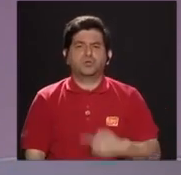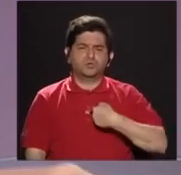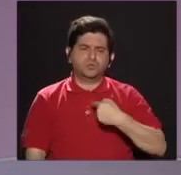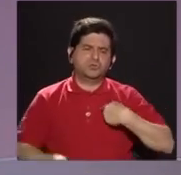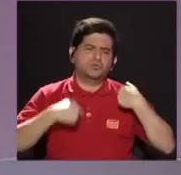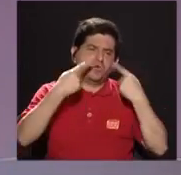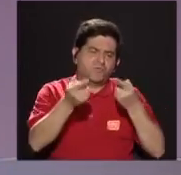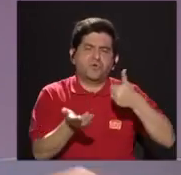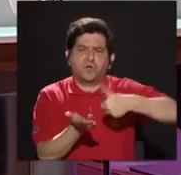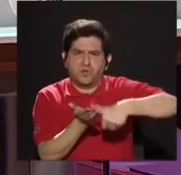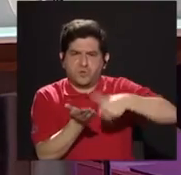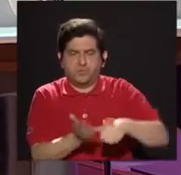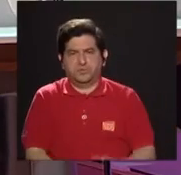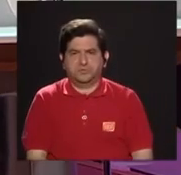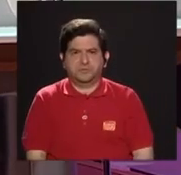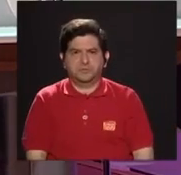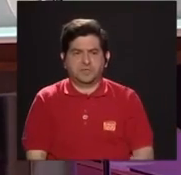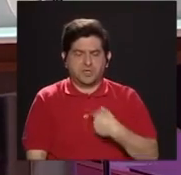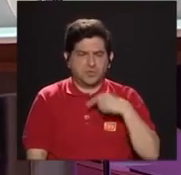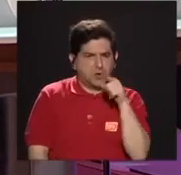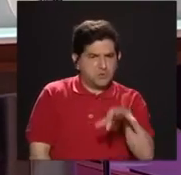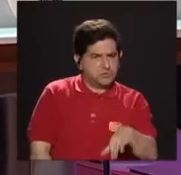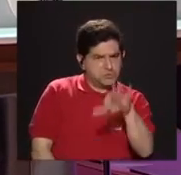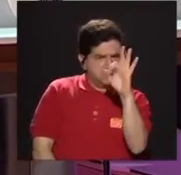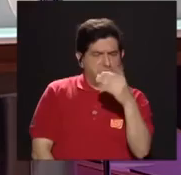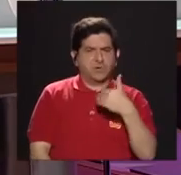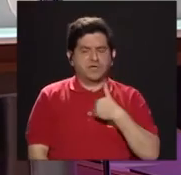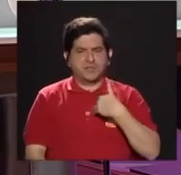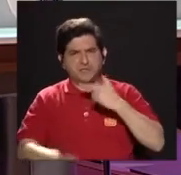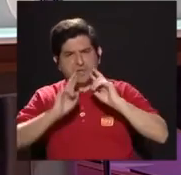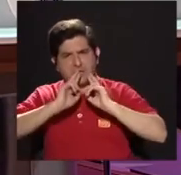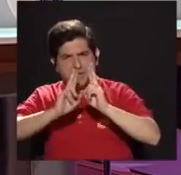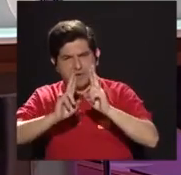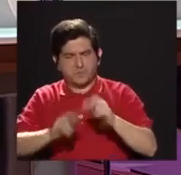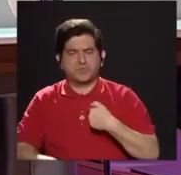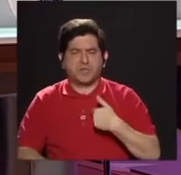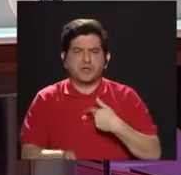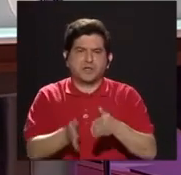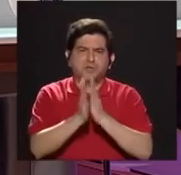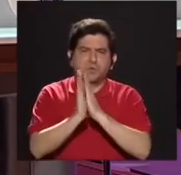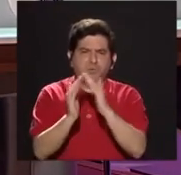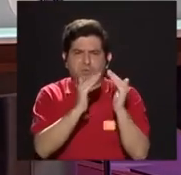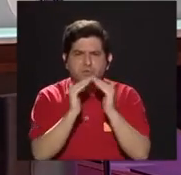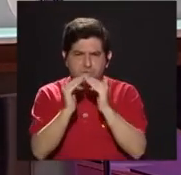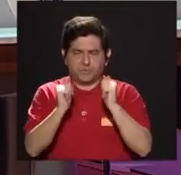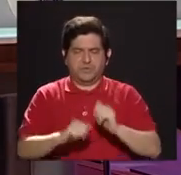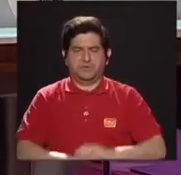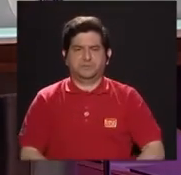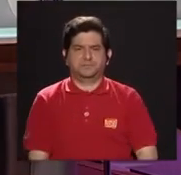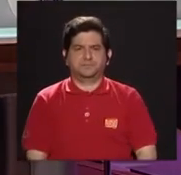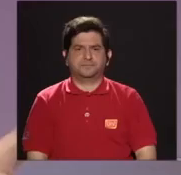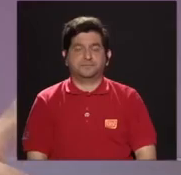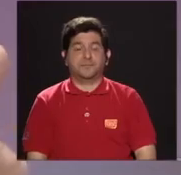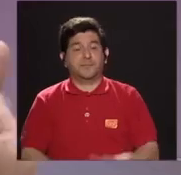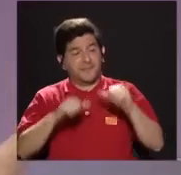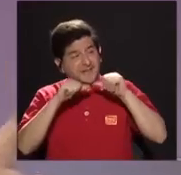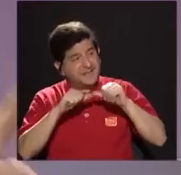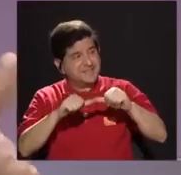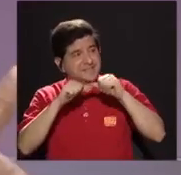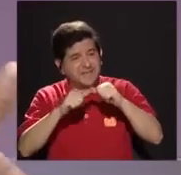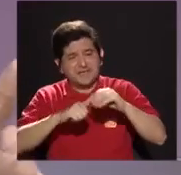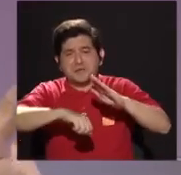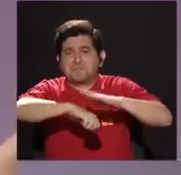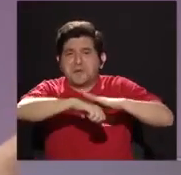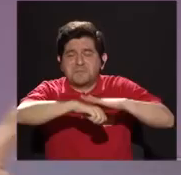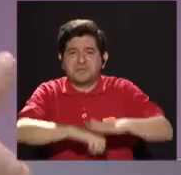voté, usted está ahí porque yo lo elegí y usted tiene que responder a lo que yo estoy demandando como ciudadanía. Si seguimos cediendo